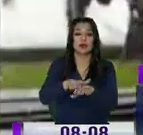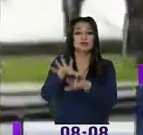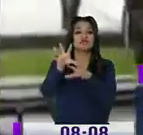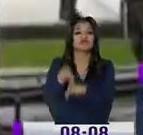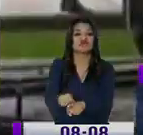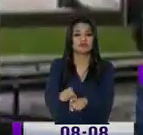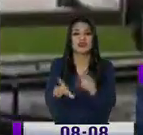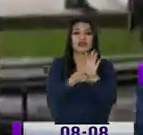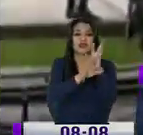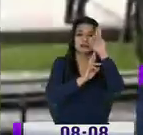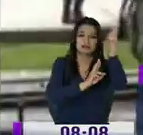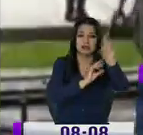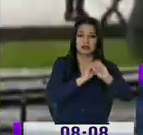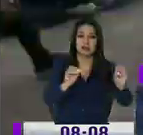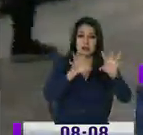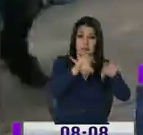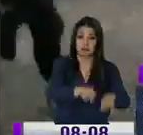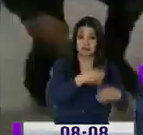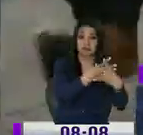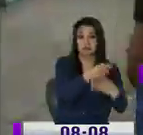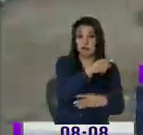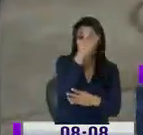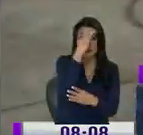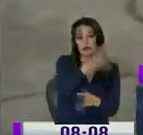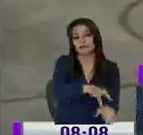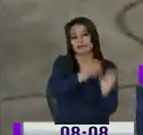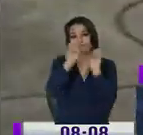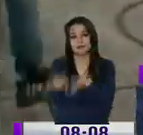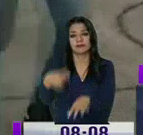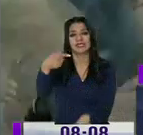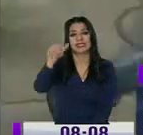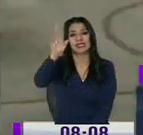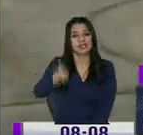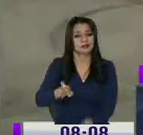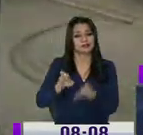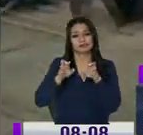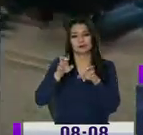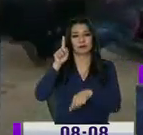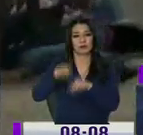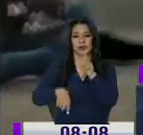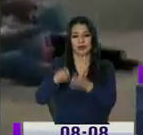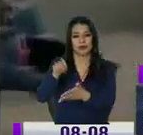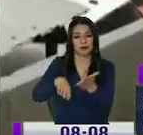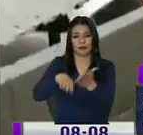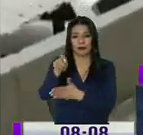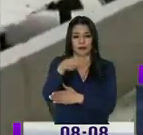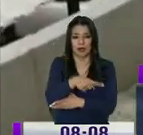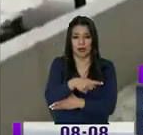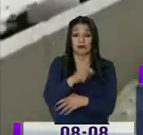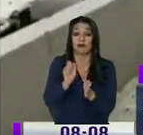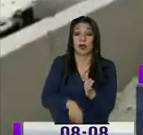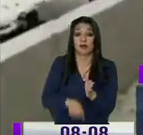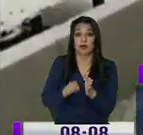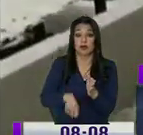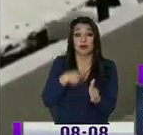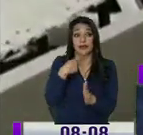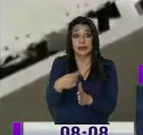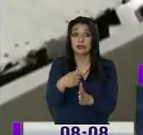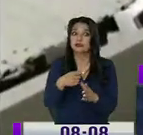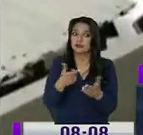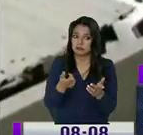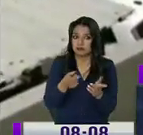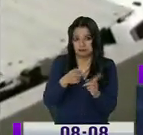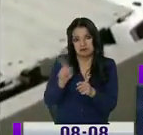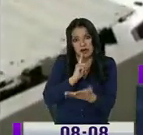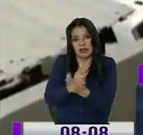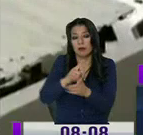sido trasladados al GIR, establecimiento no autorizado, ante lo cual el procurador dijo que no los exime de la